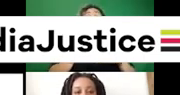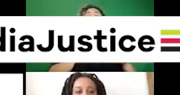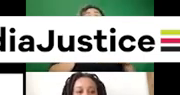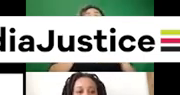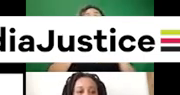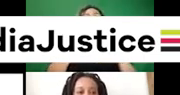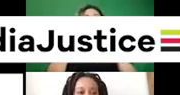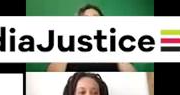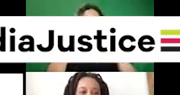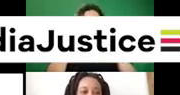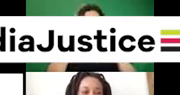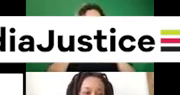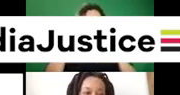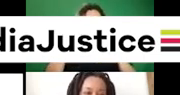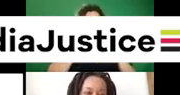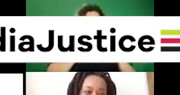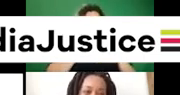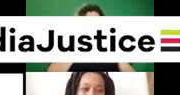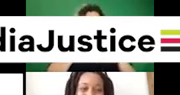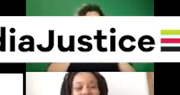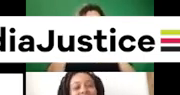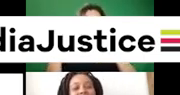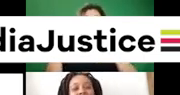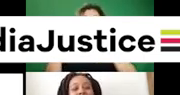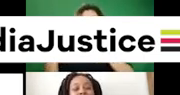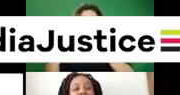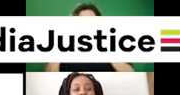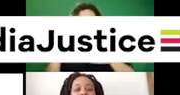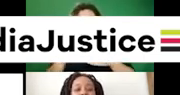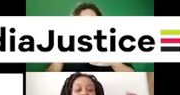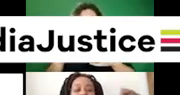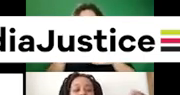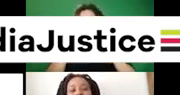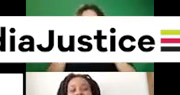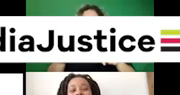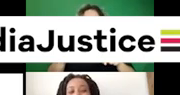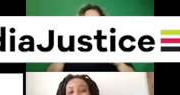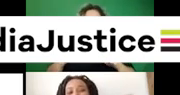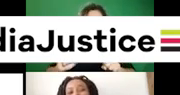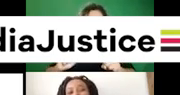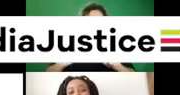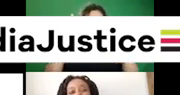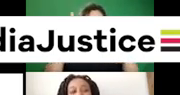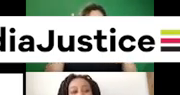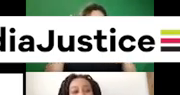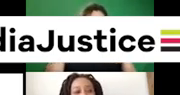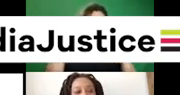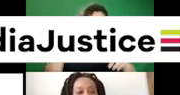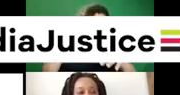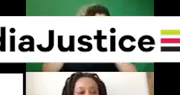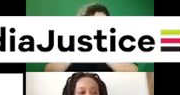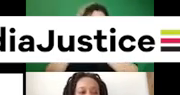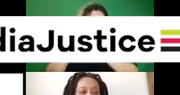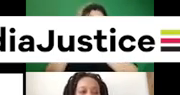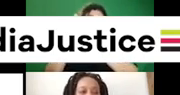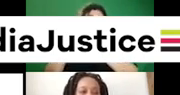poner mil gracias del anís si quieres